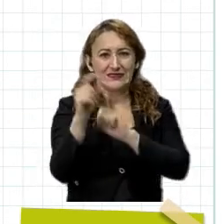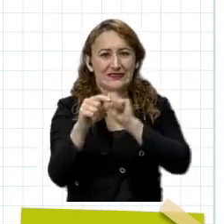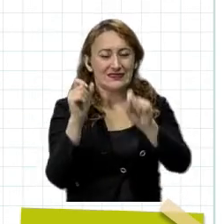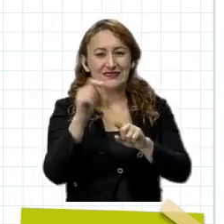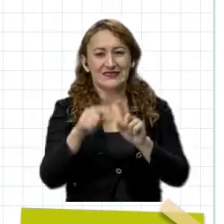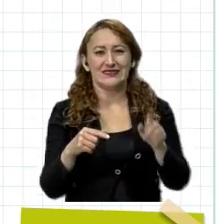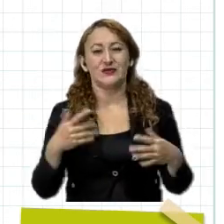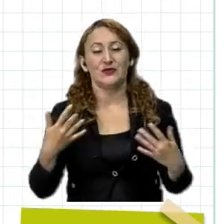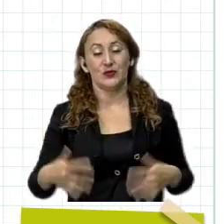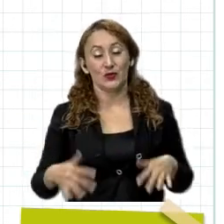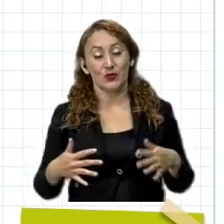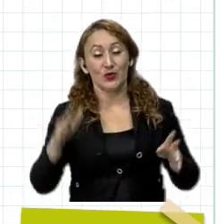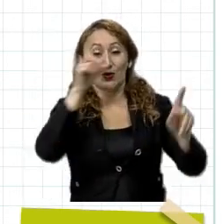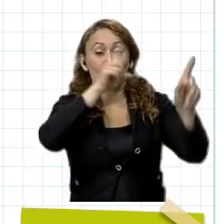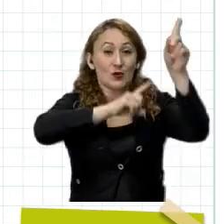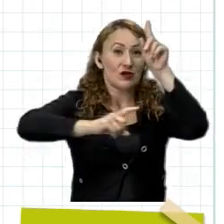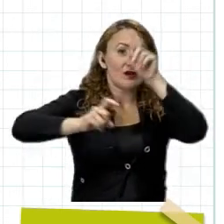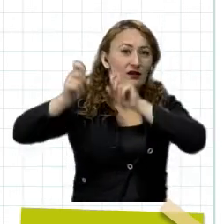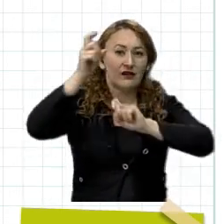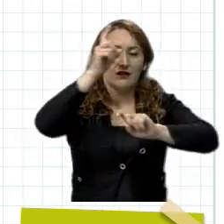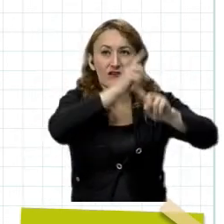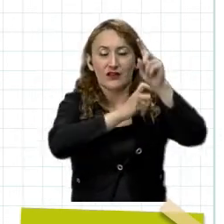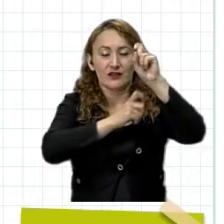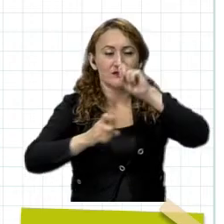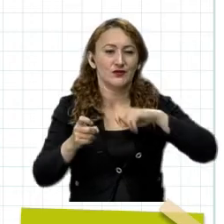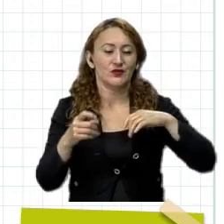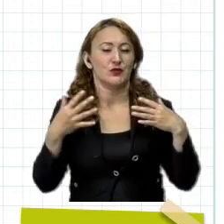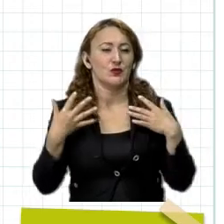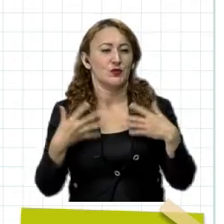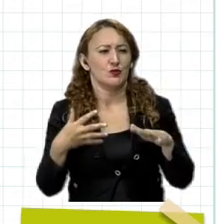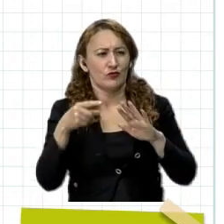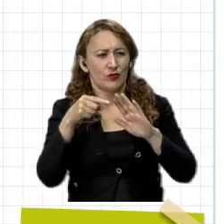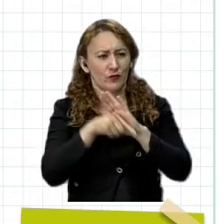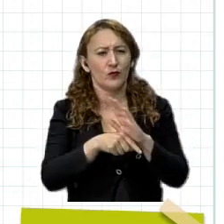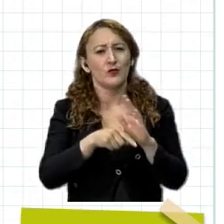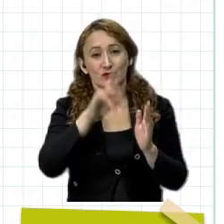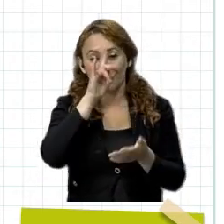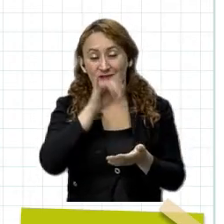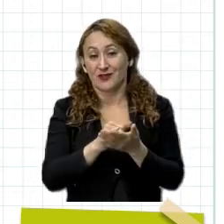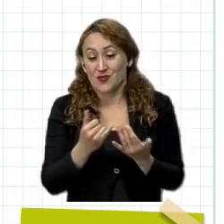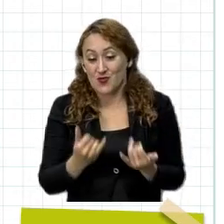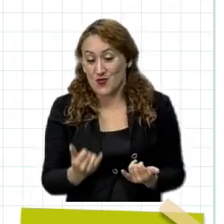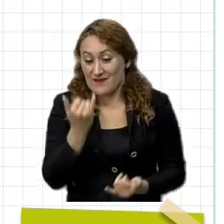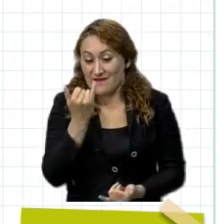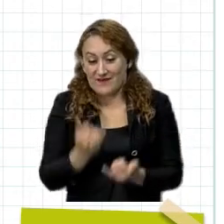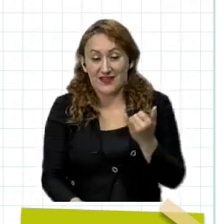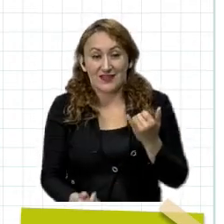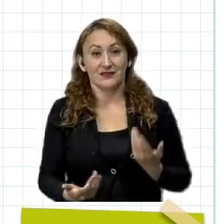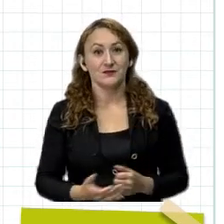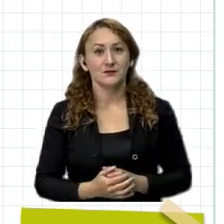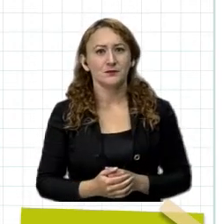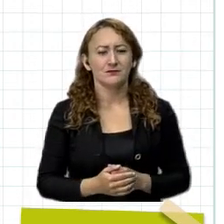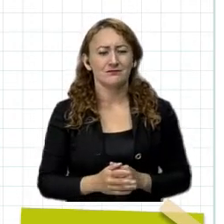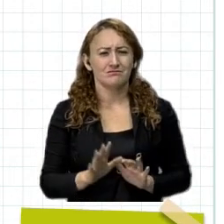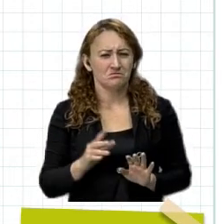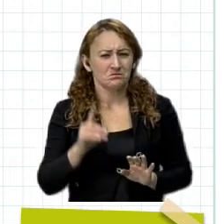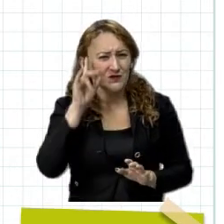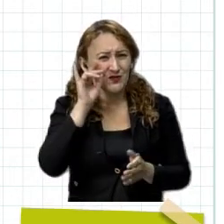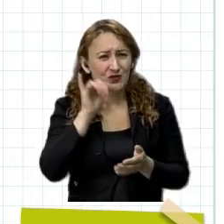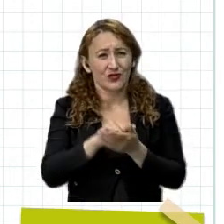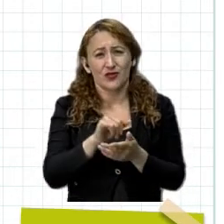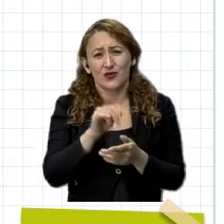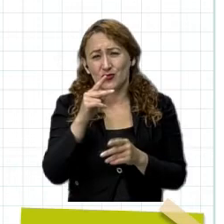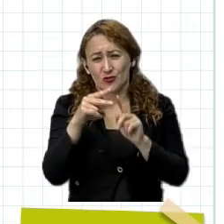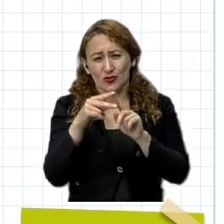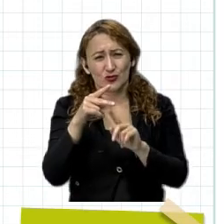en una reflexión muy, muy profunda por ser, yo creo, hoy el día de cierre. Vamos a alcanzar, yo creo, que hacer un solo, profe, unas